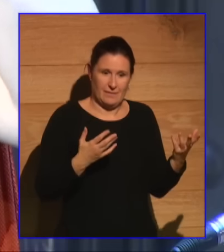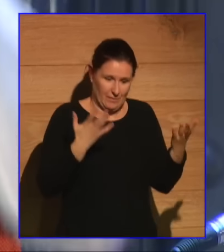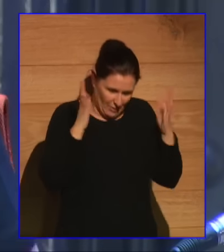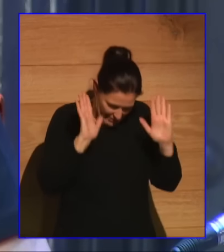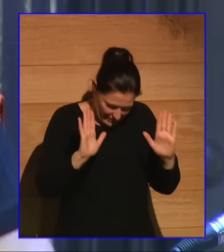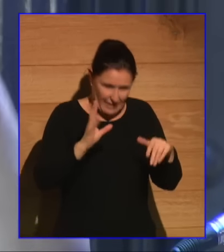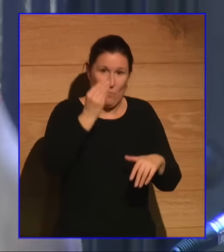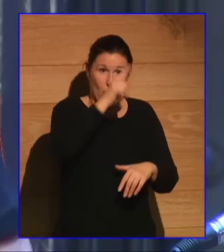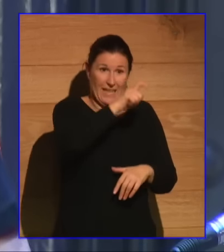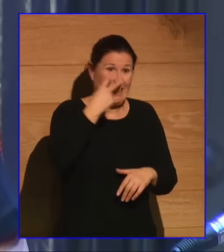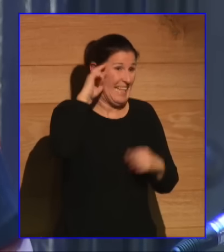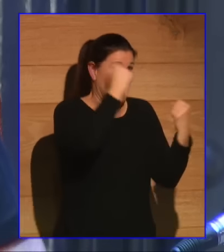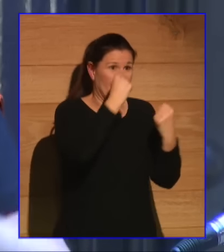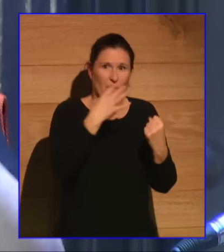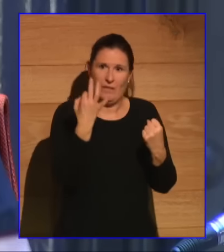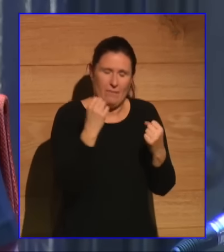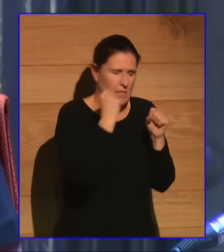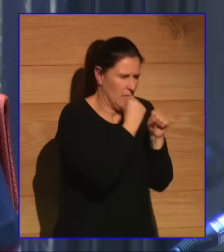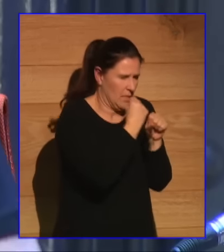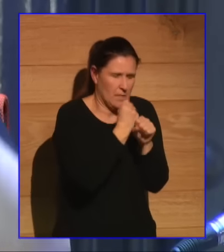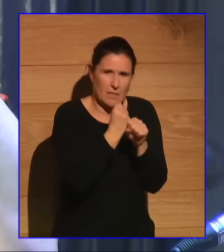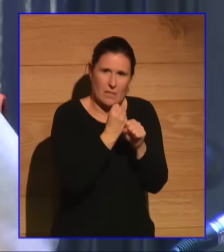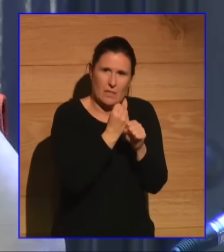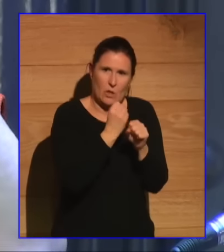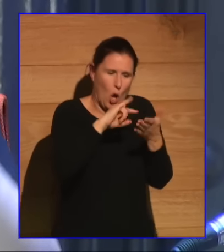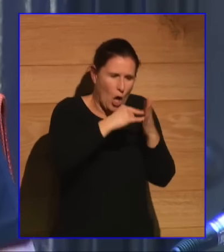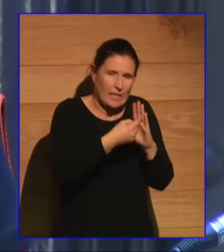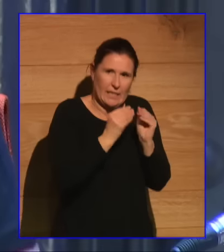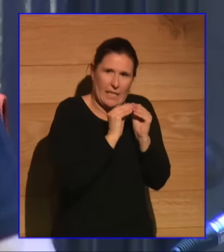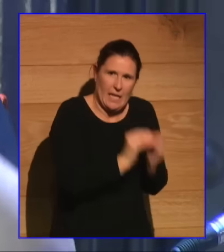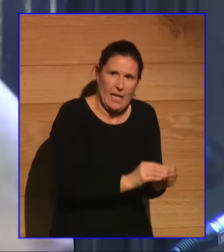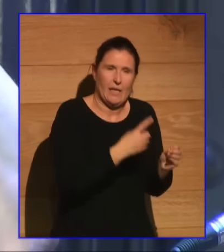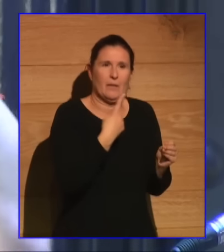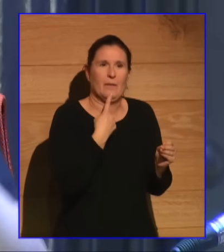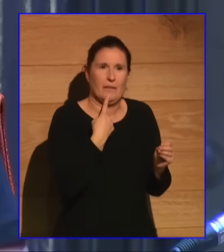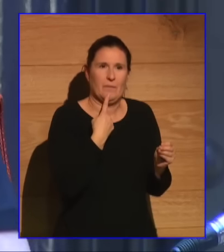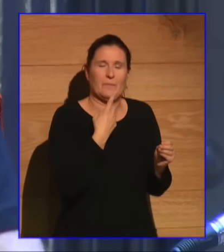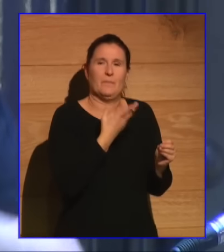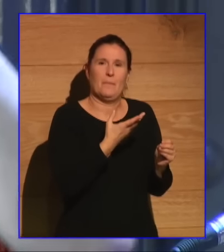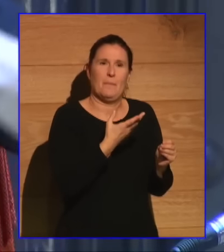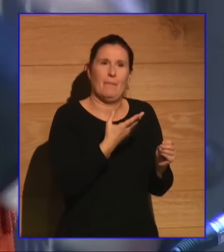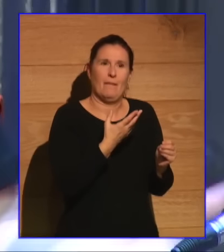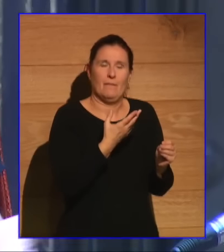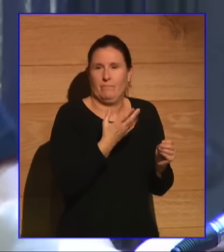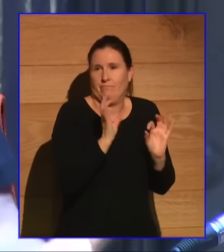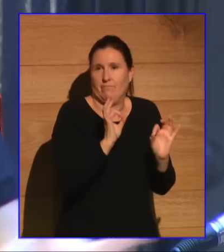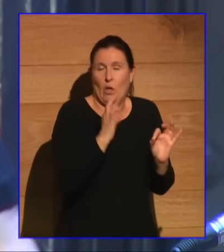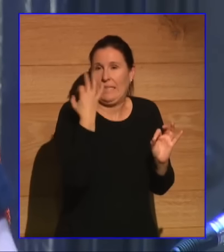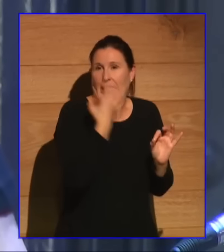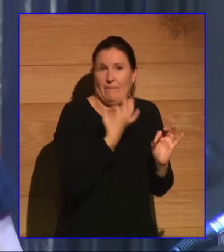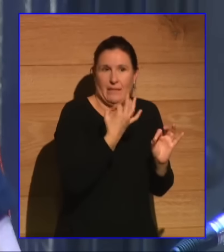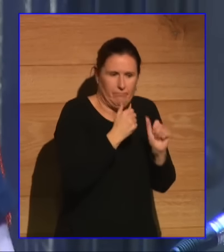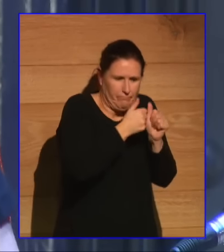gente, de expertos, que tienen que trabajar siguiendo una técnica denominada behaviorismo, en la que tú tienes que... Pues, bueno,